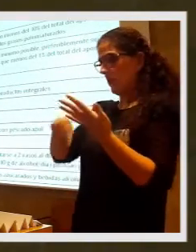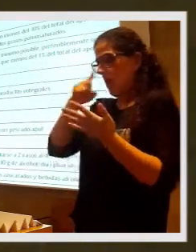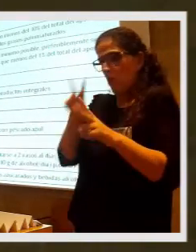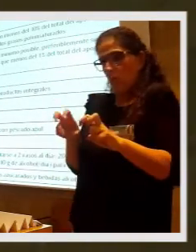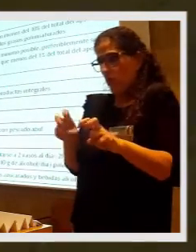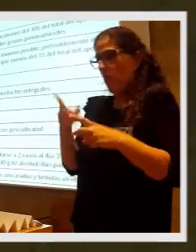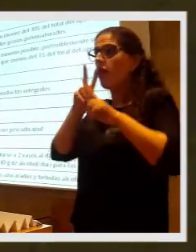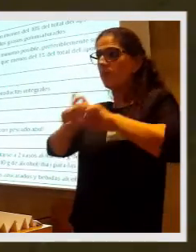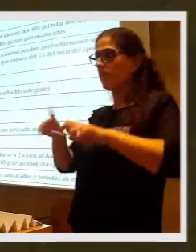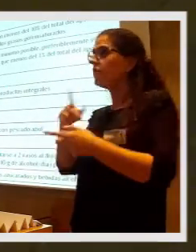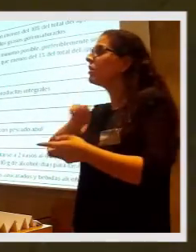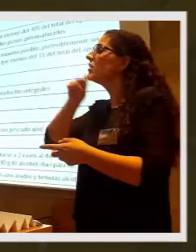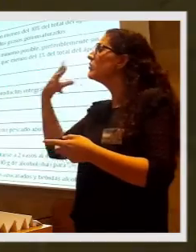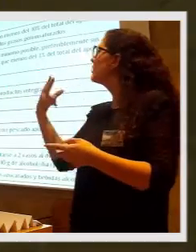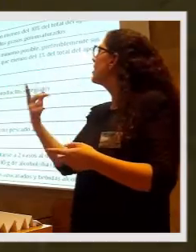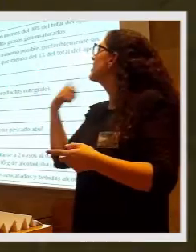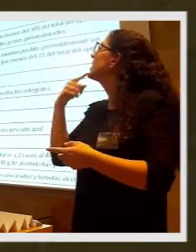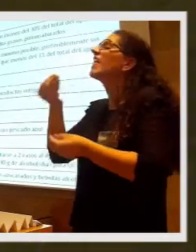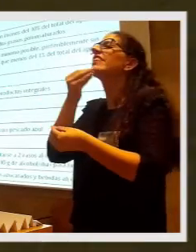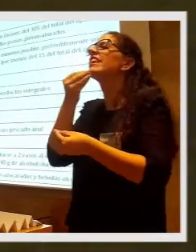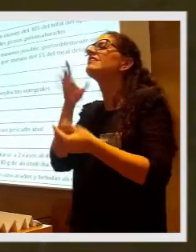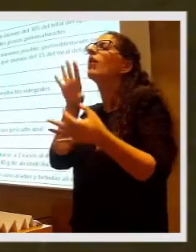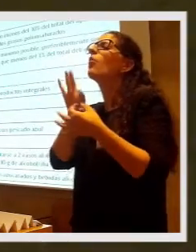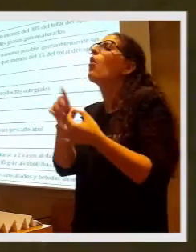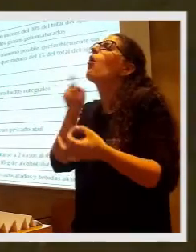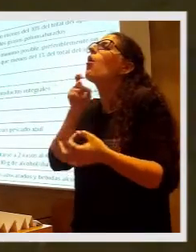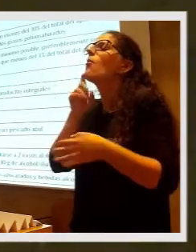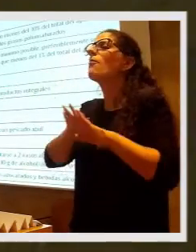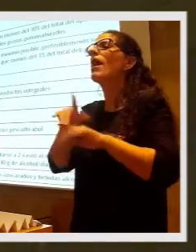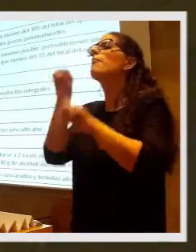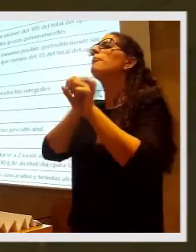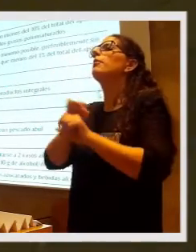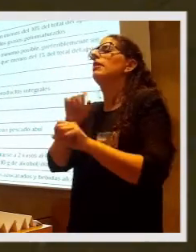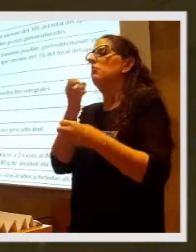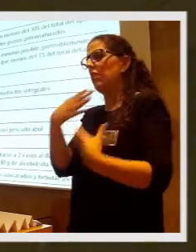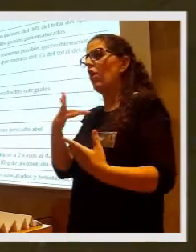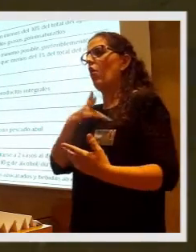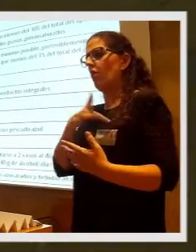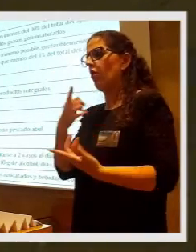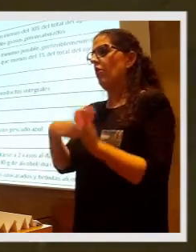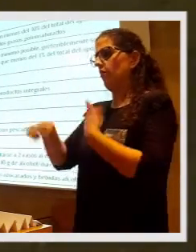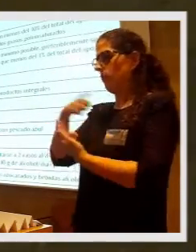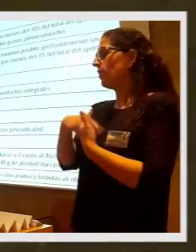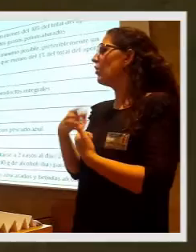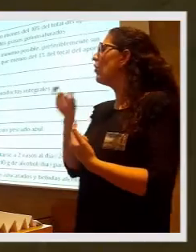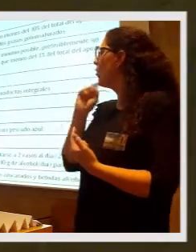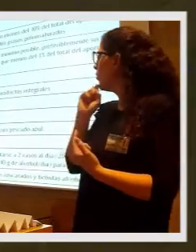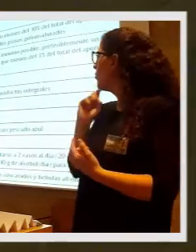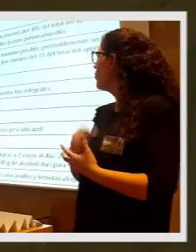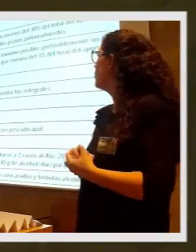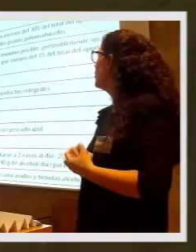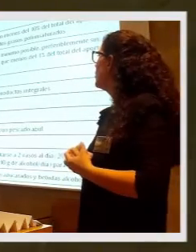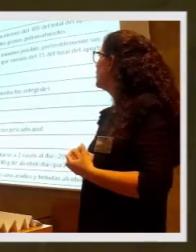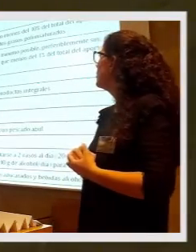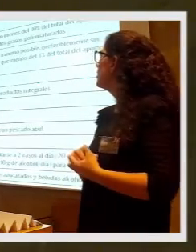que nos correspondería hacer para intentar prevenir esas enfermedades cardiovasculares? Sin querer nombrar demasiado, porque os decía que luego Rosa nos hablará mucho más detenidamente sobre el